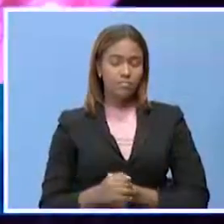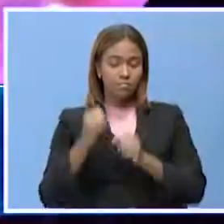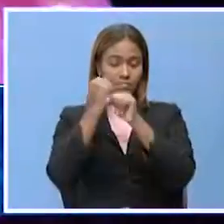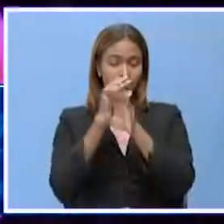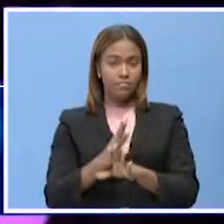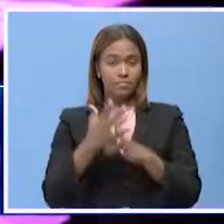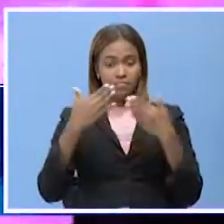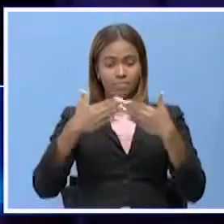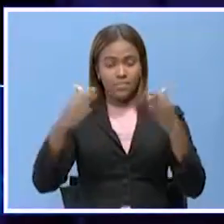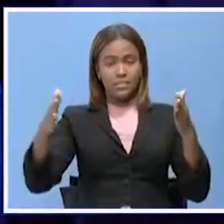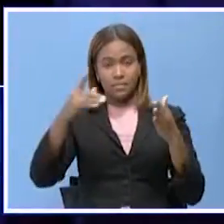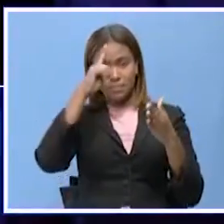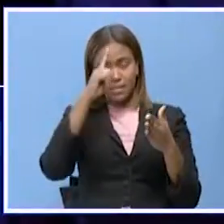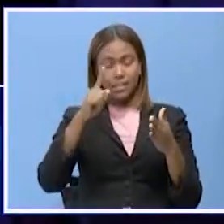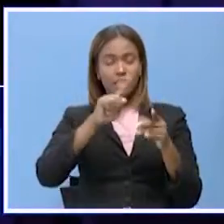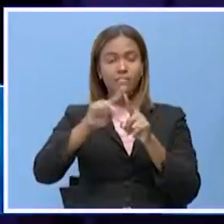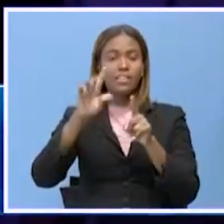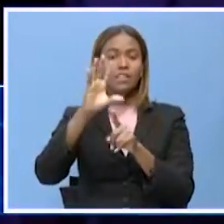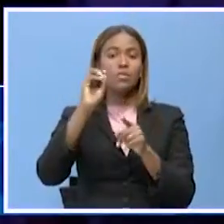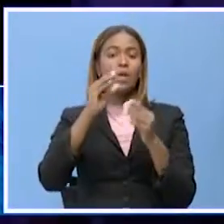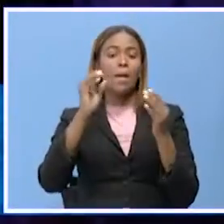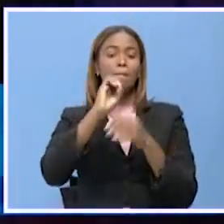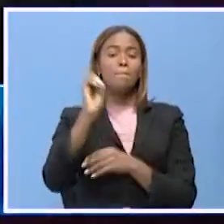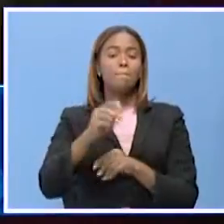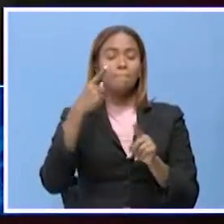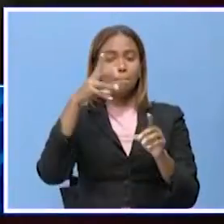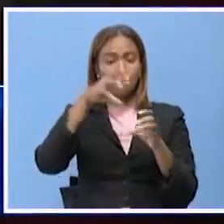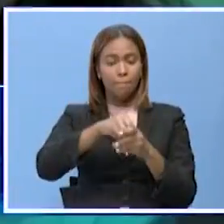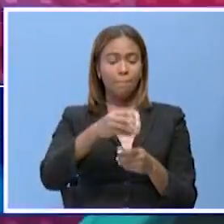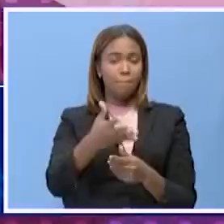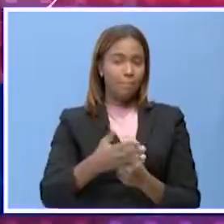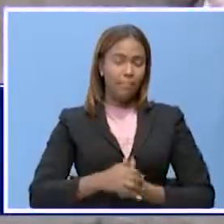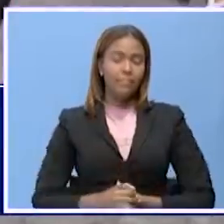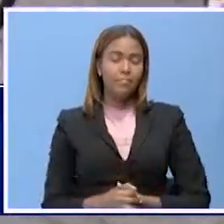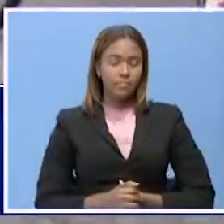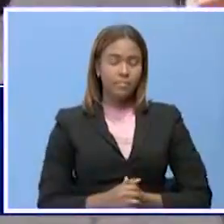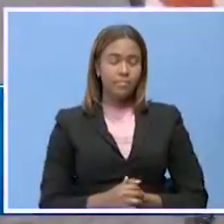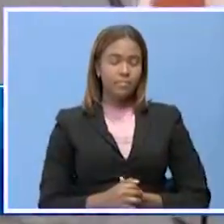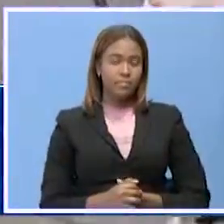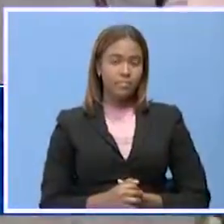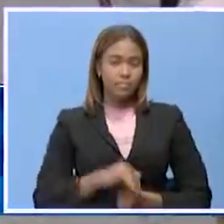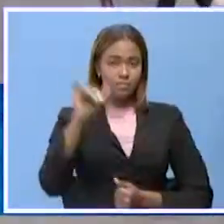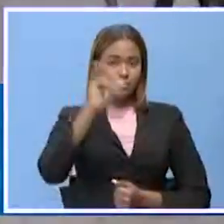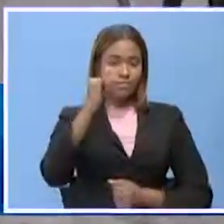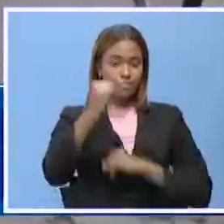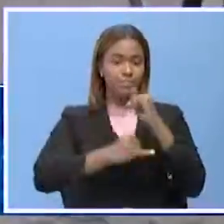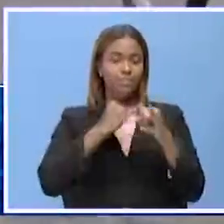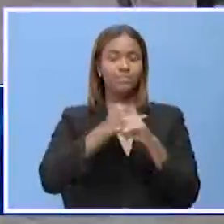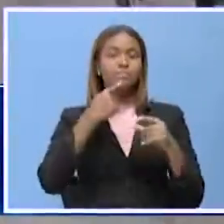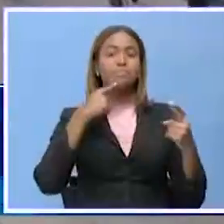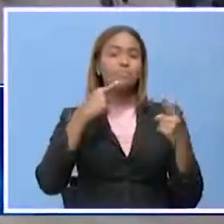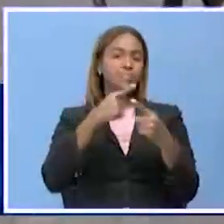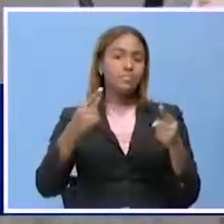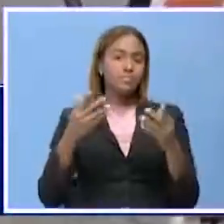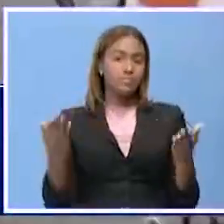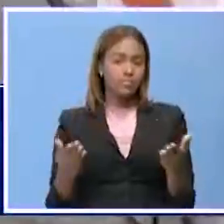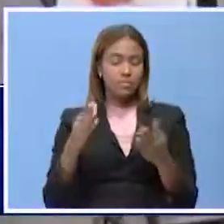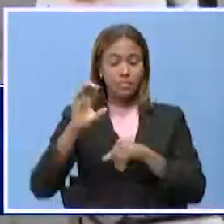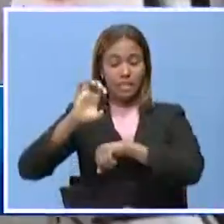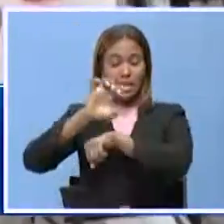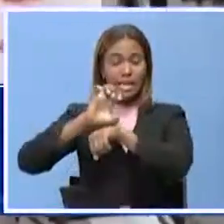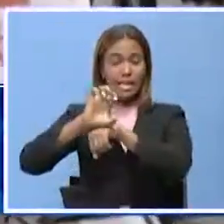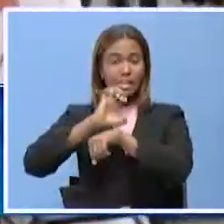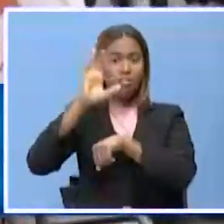Preparan apertura de teatros al 50% de su capacidad. Y en las internacionales,